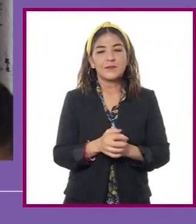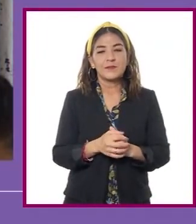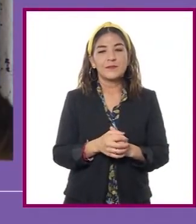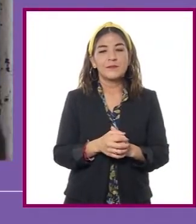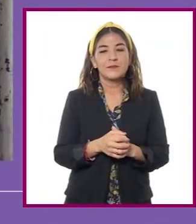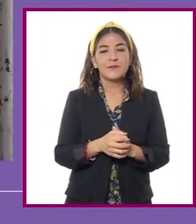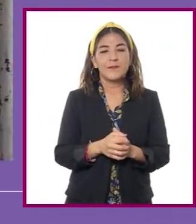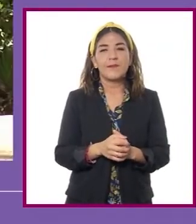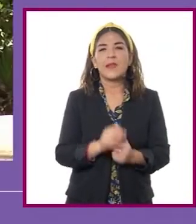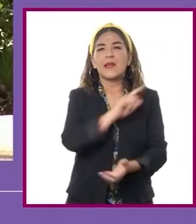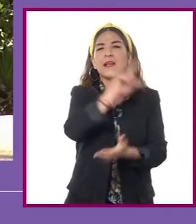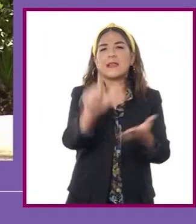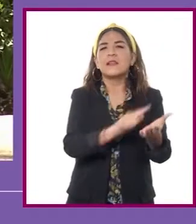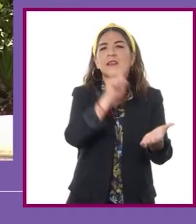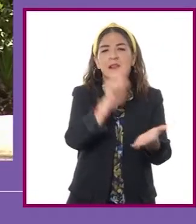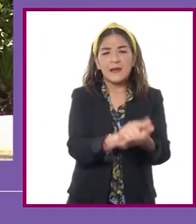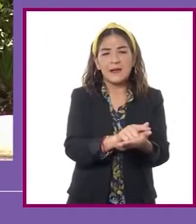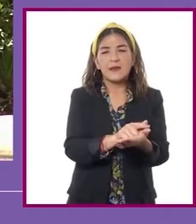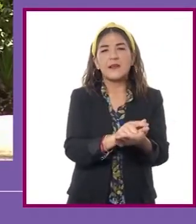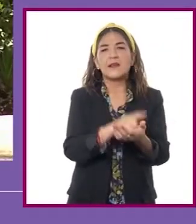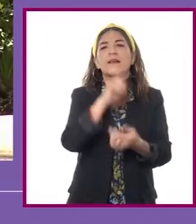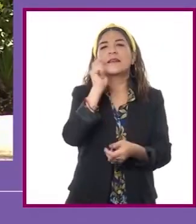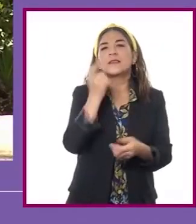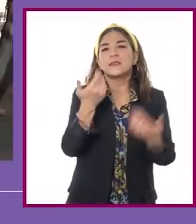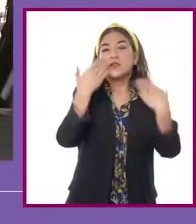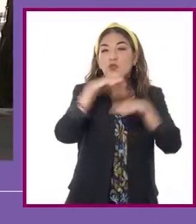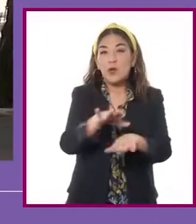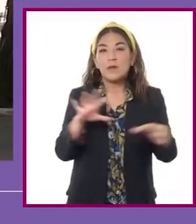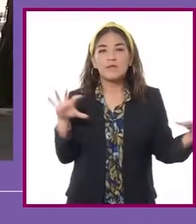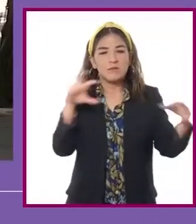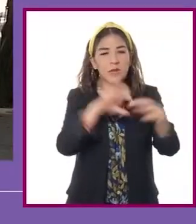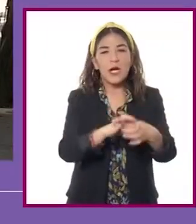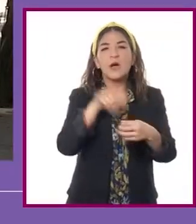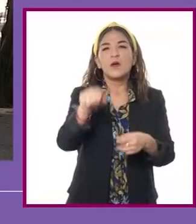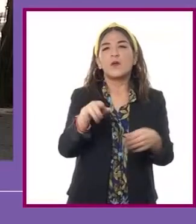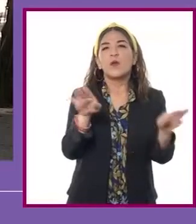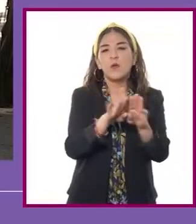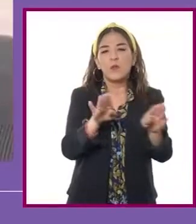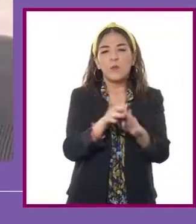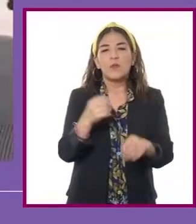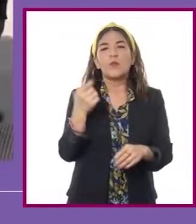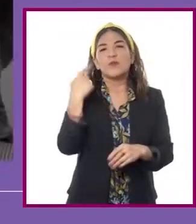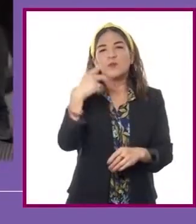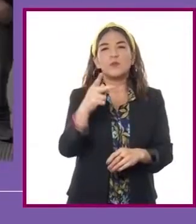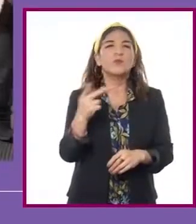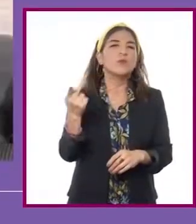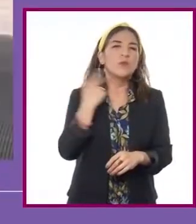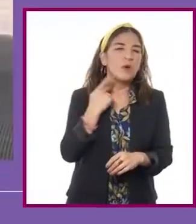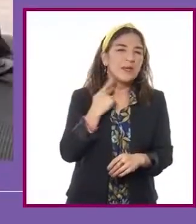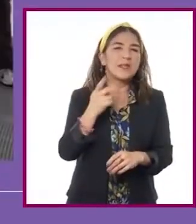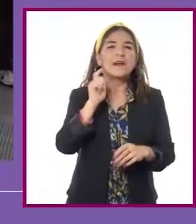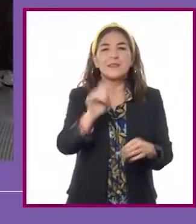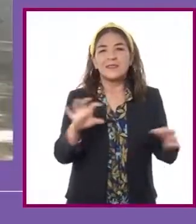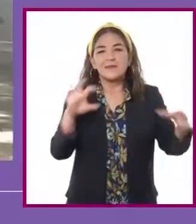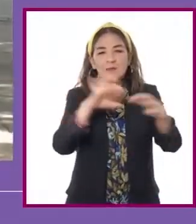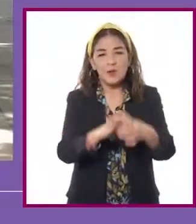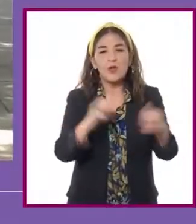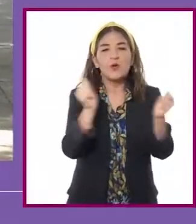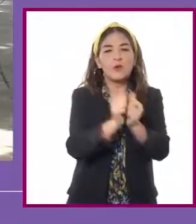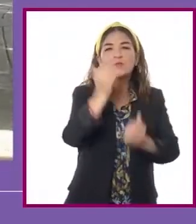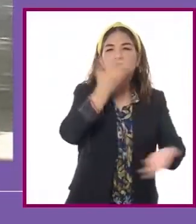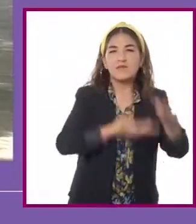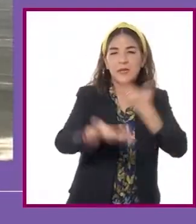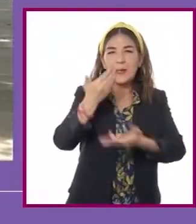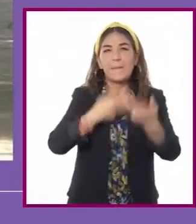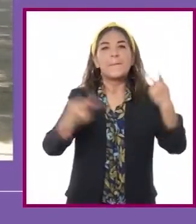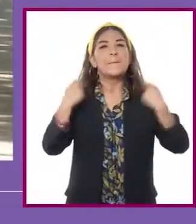La legalidad va más allá de la relación que guardamos con los poderes públicos. Abarca también las relaciones que establecemos